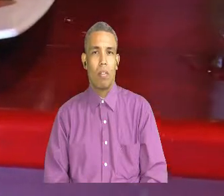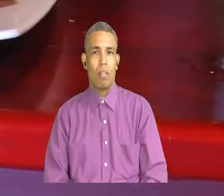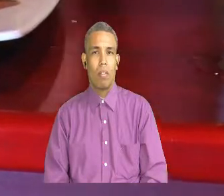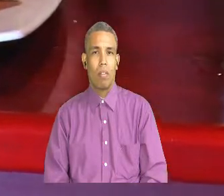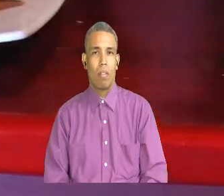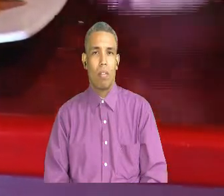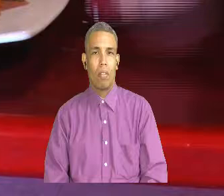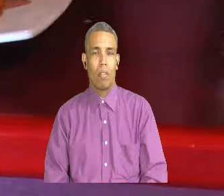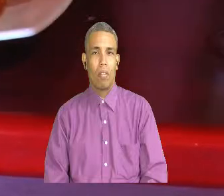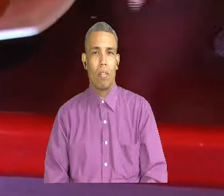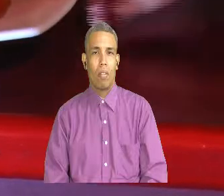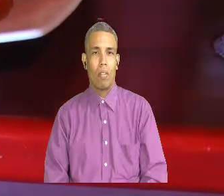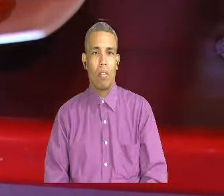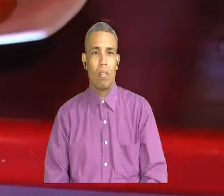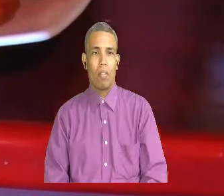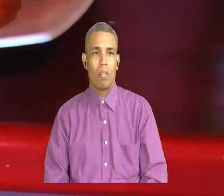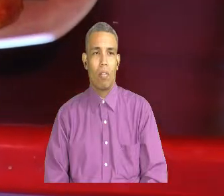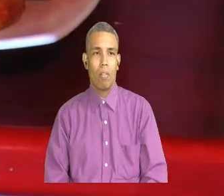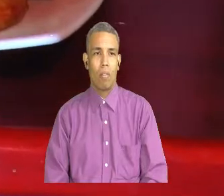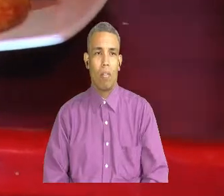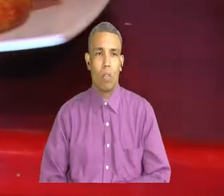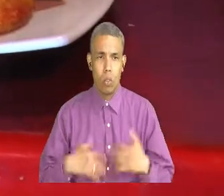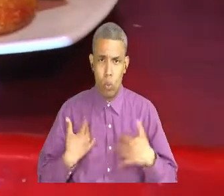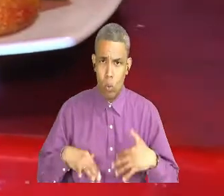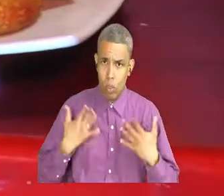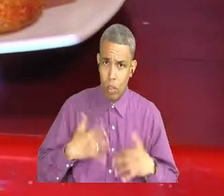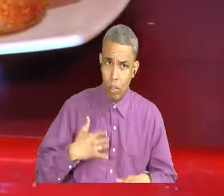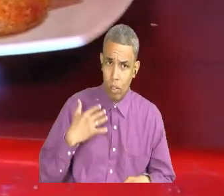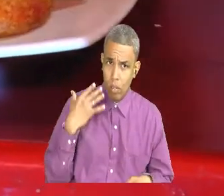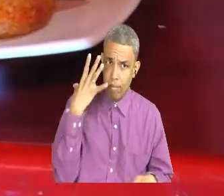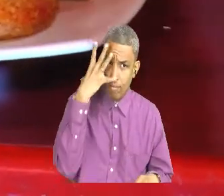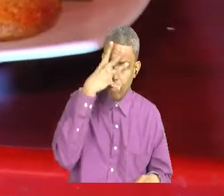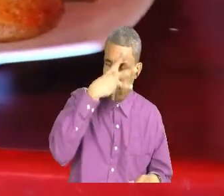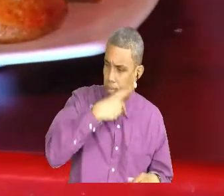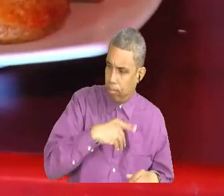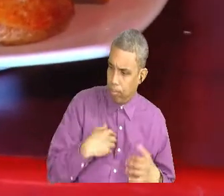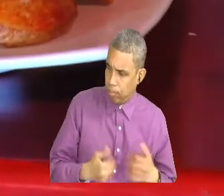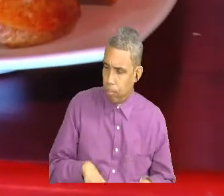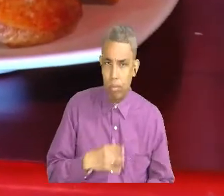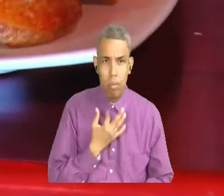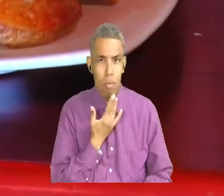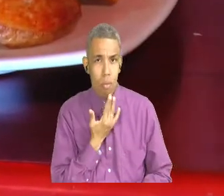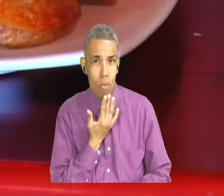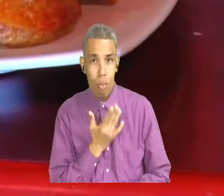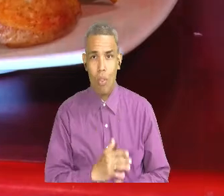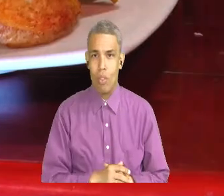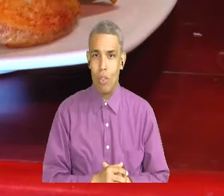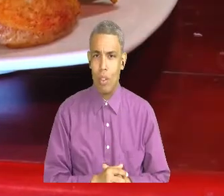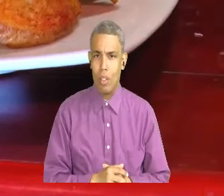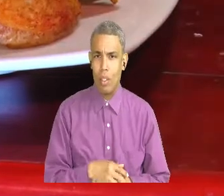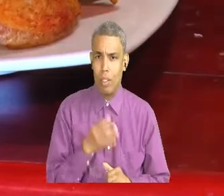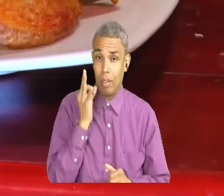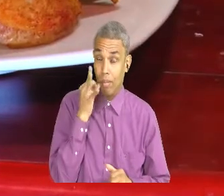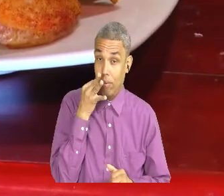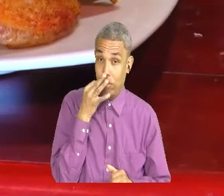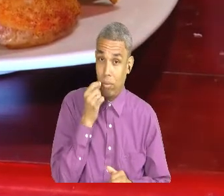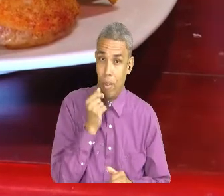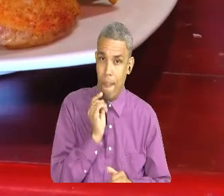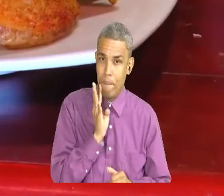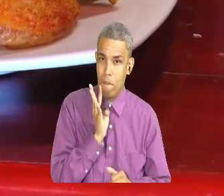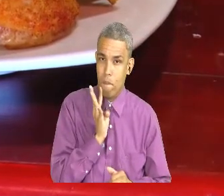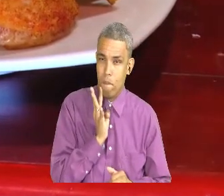Felicitaciones, Pablo. ¡Qué plato tan bonito! Miren esa combinación de colores, miren la textura de esa comida. No, yo aquí ya estoy que,